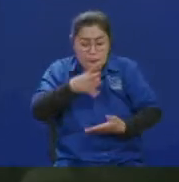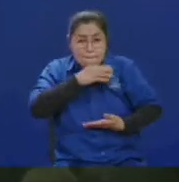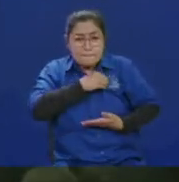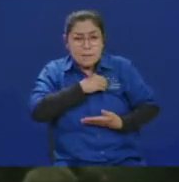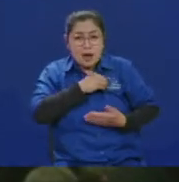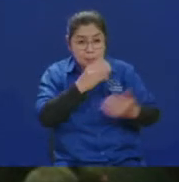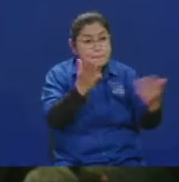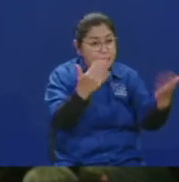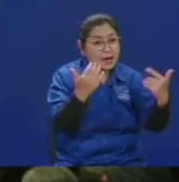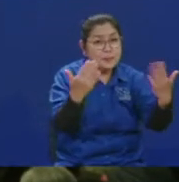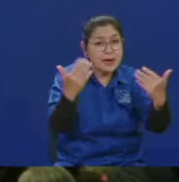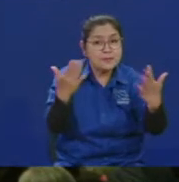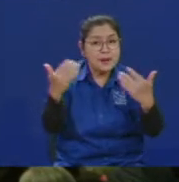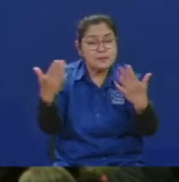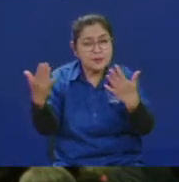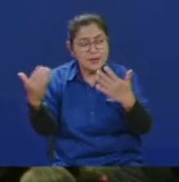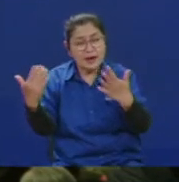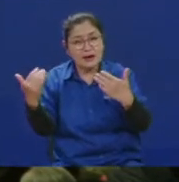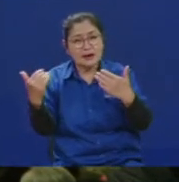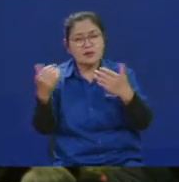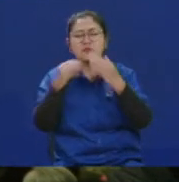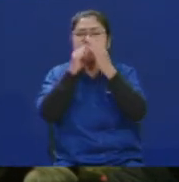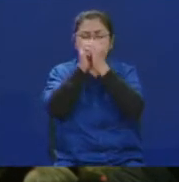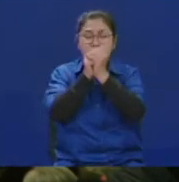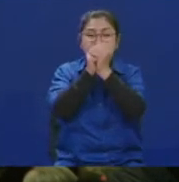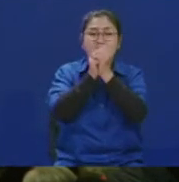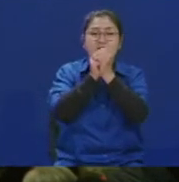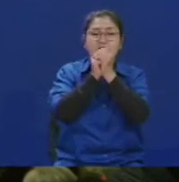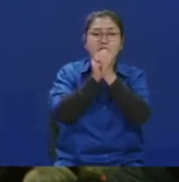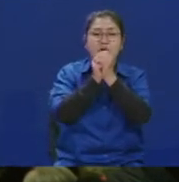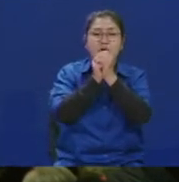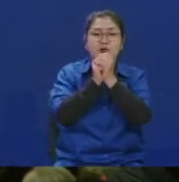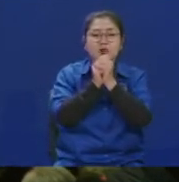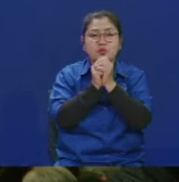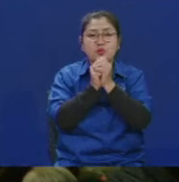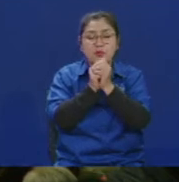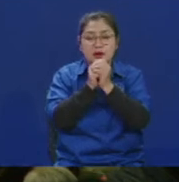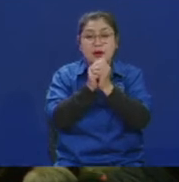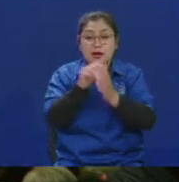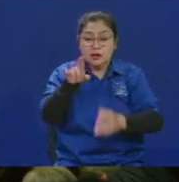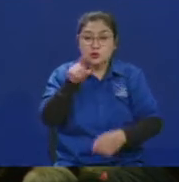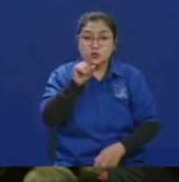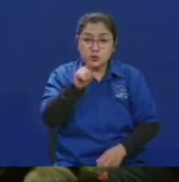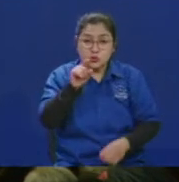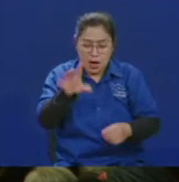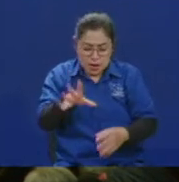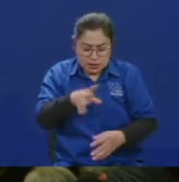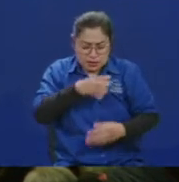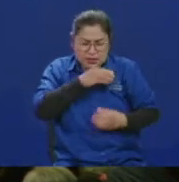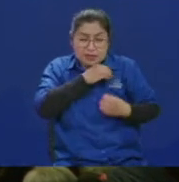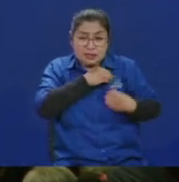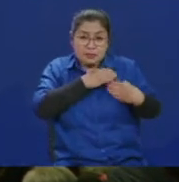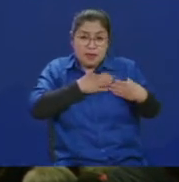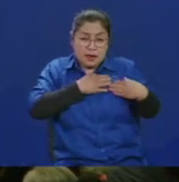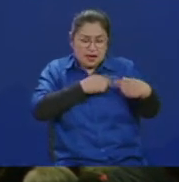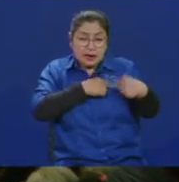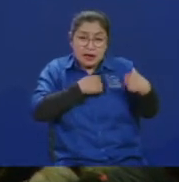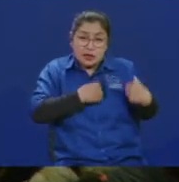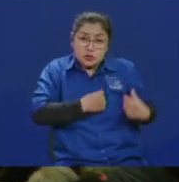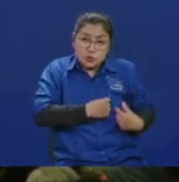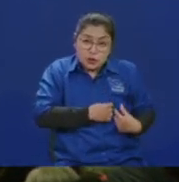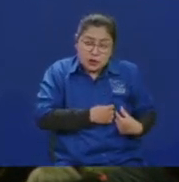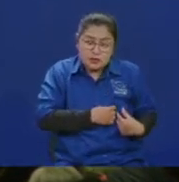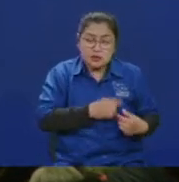Ven. Ven aquí, por favor. Yo te hago el llamado para que vengas a este lugar. El Señor está extendiendo su